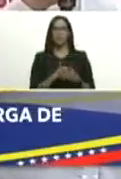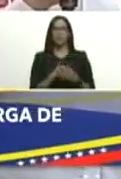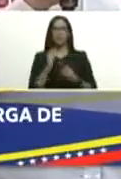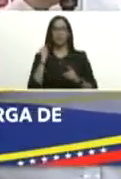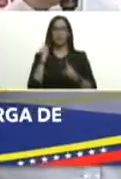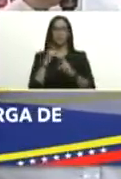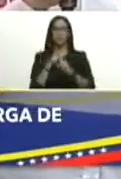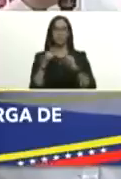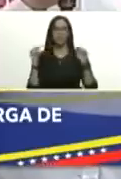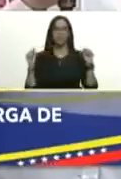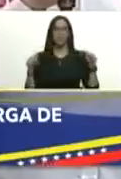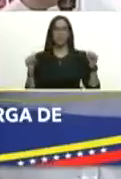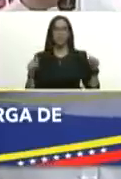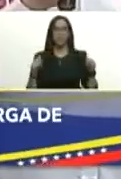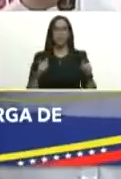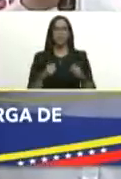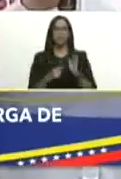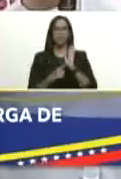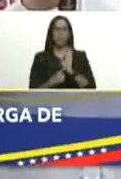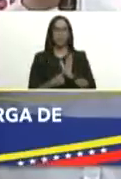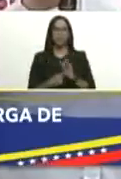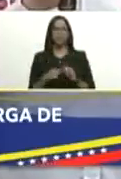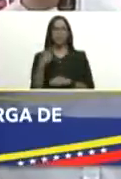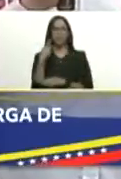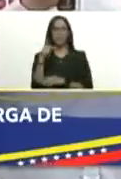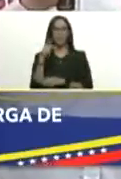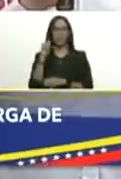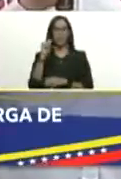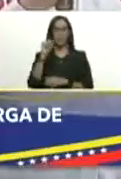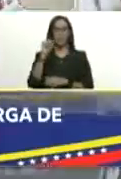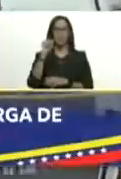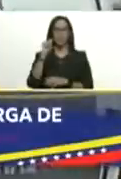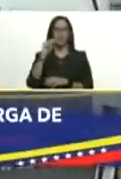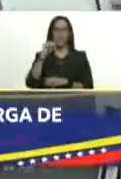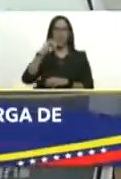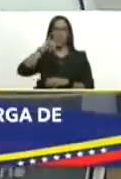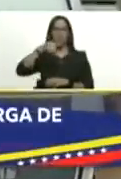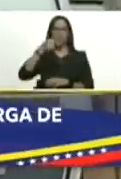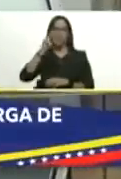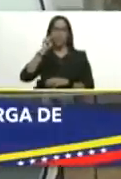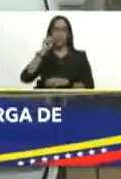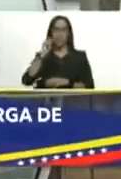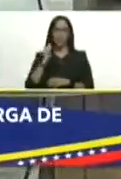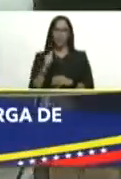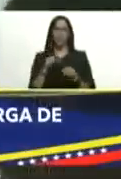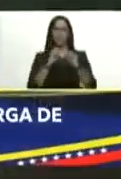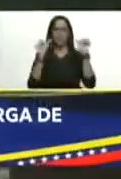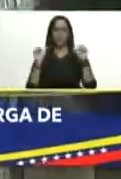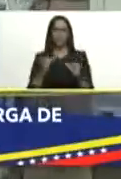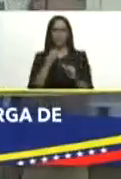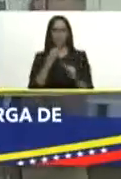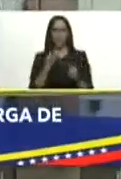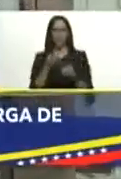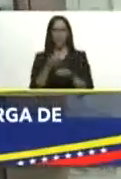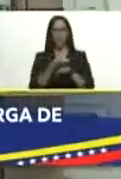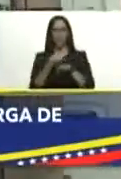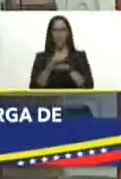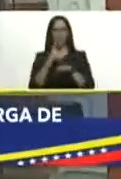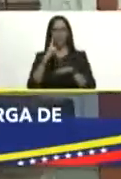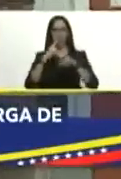acá, representando la parroquia San Juan, le puedo decir que el sistema del buen gobierno, del 1x10,